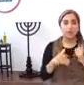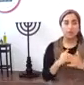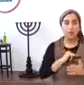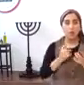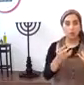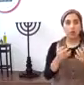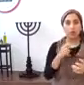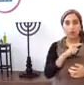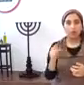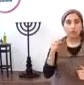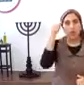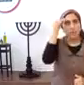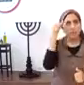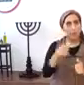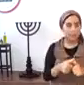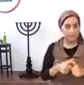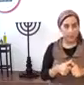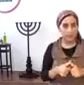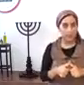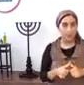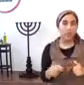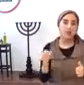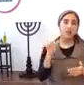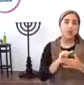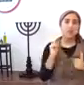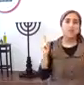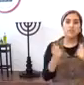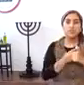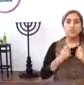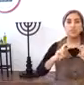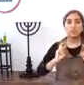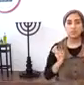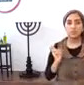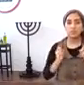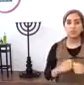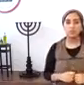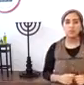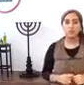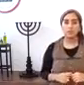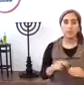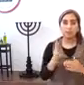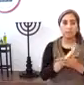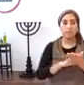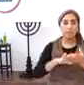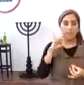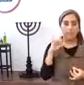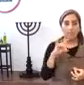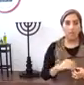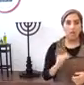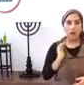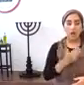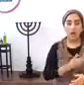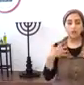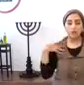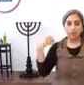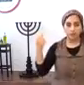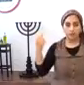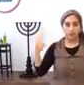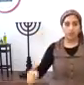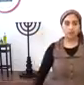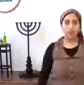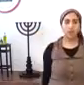y sobre todo quiero que queden con la idea del primer tema el Raja Kodis